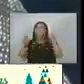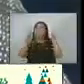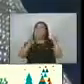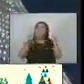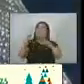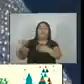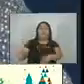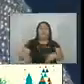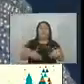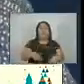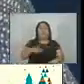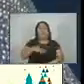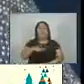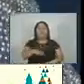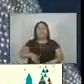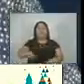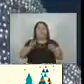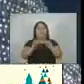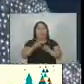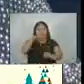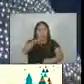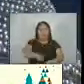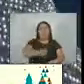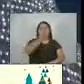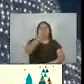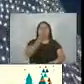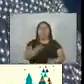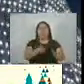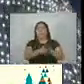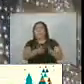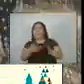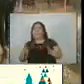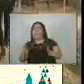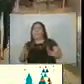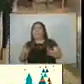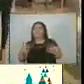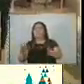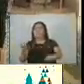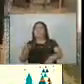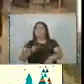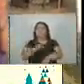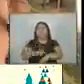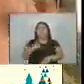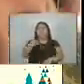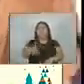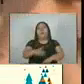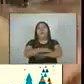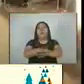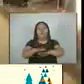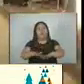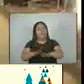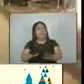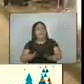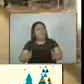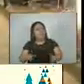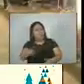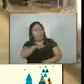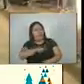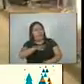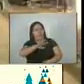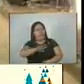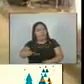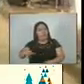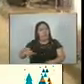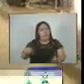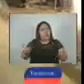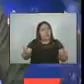Cuscatlán contará a partir de este día, dentro de las festividades de fin de año. Pero, ¿qué piensan las familias